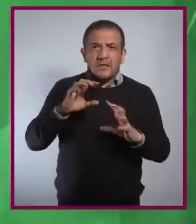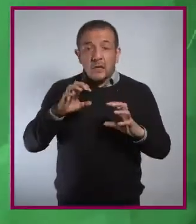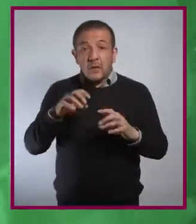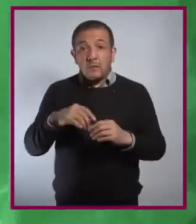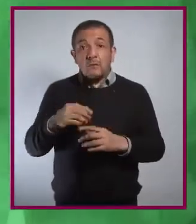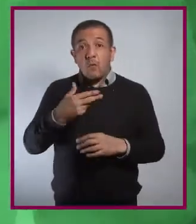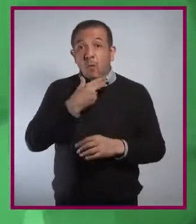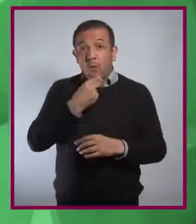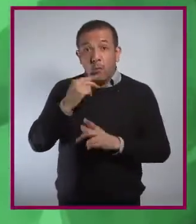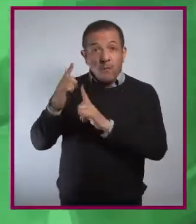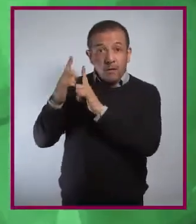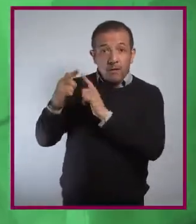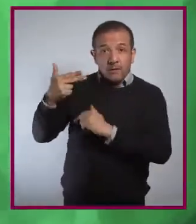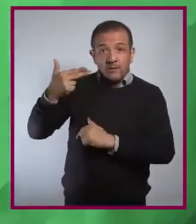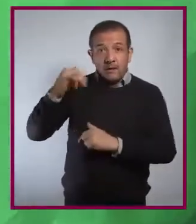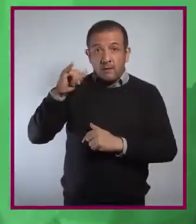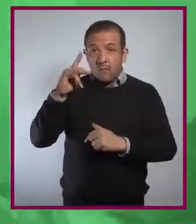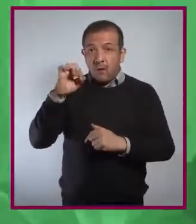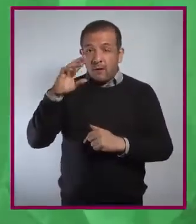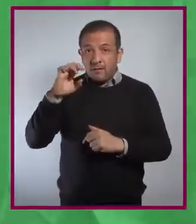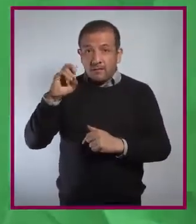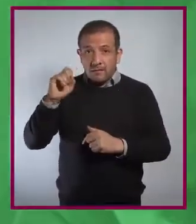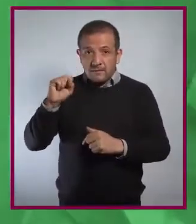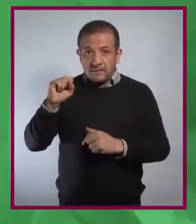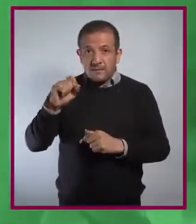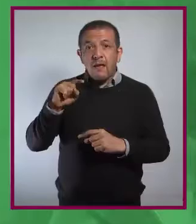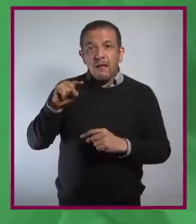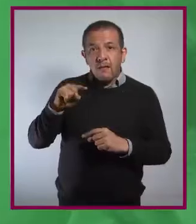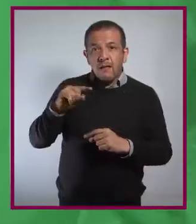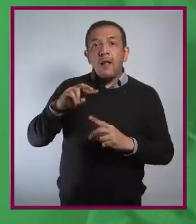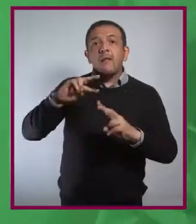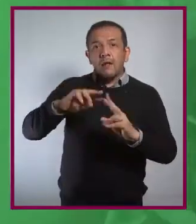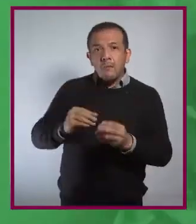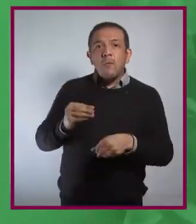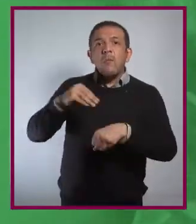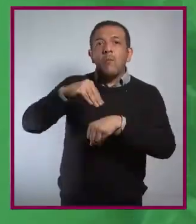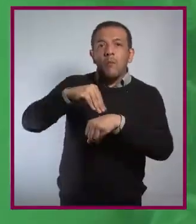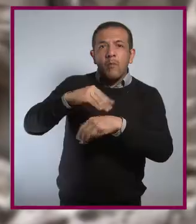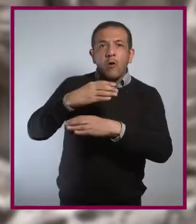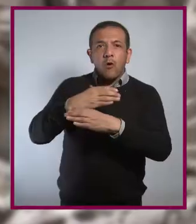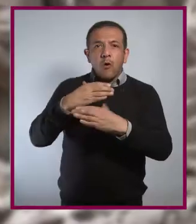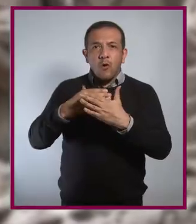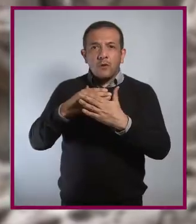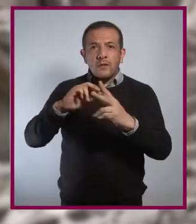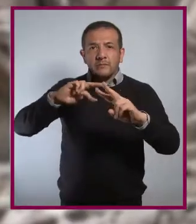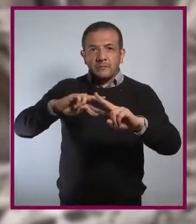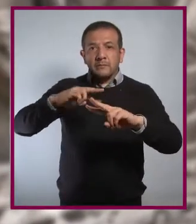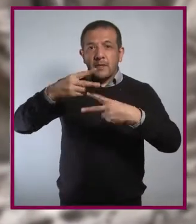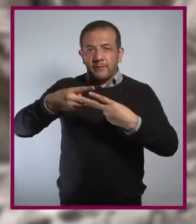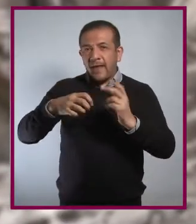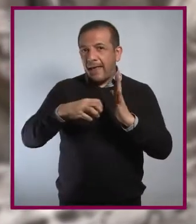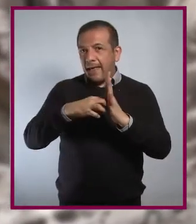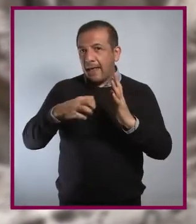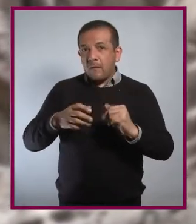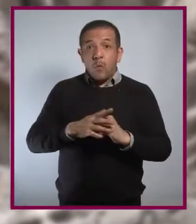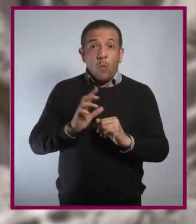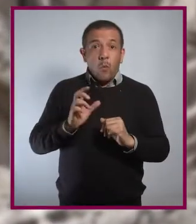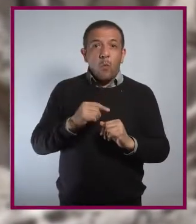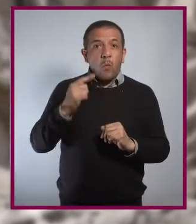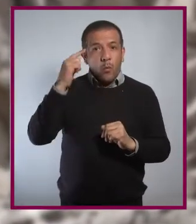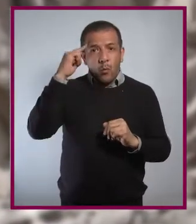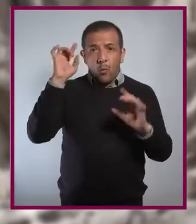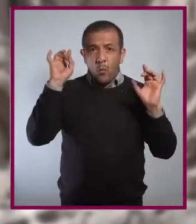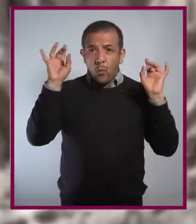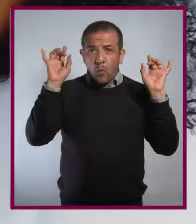el dolor aplicando los opuestos a estos humores. Como poner un paño frío en la